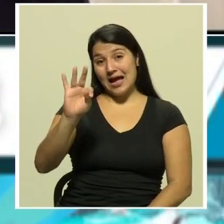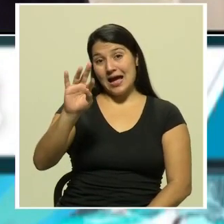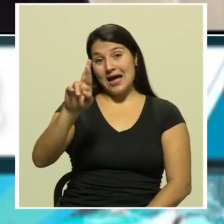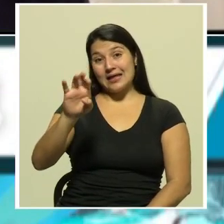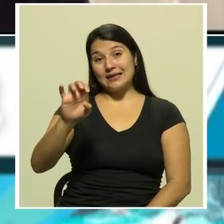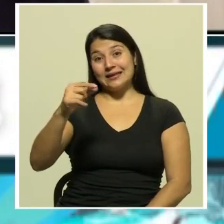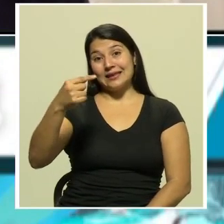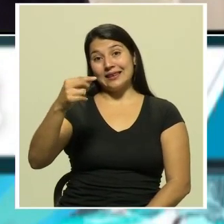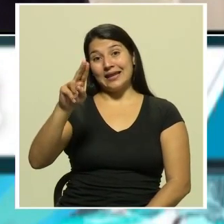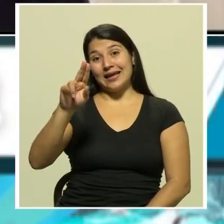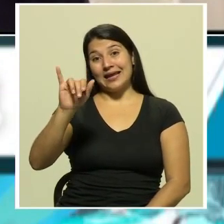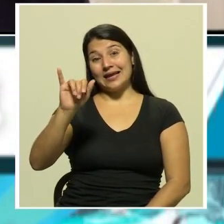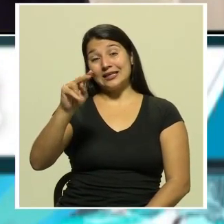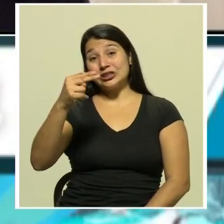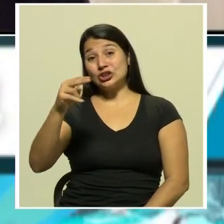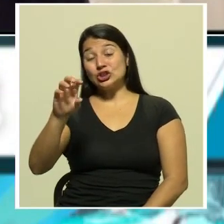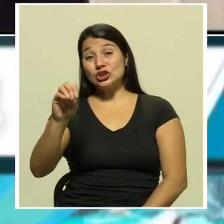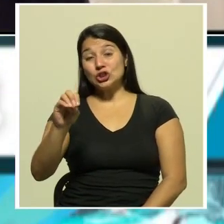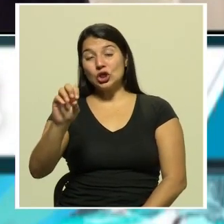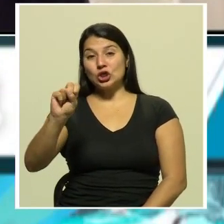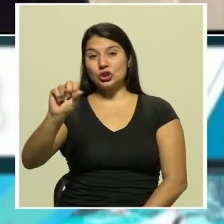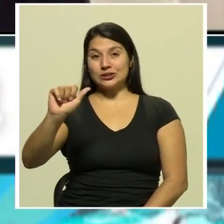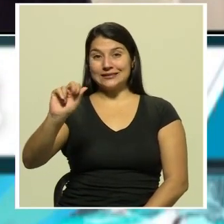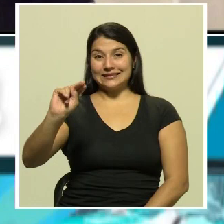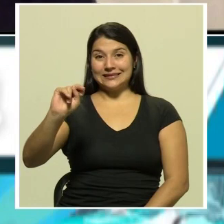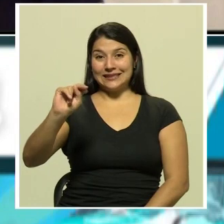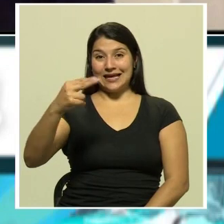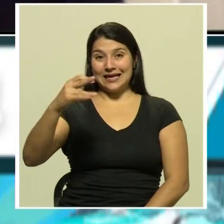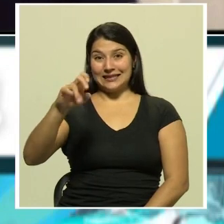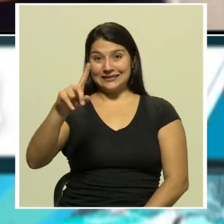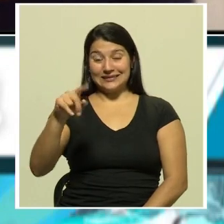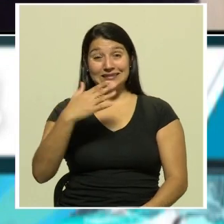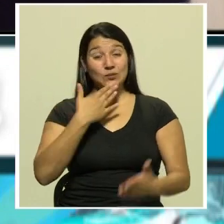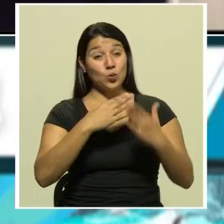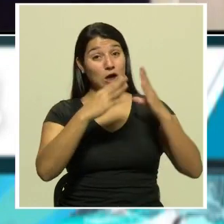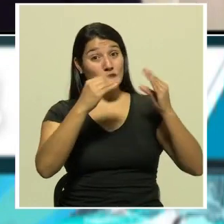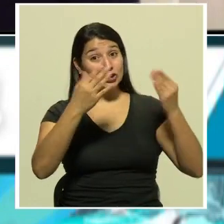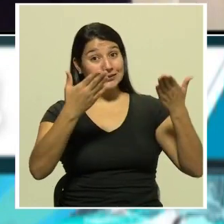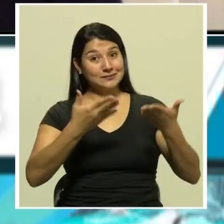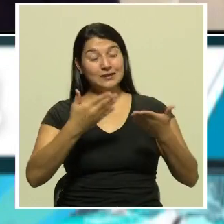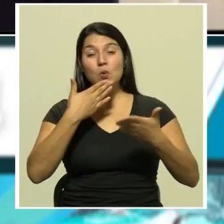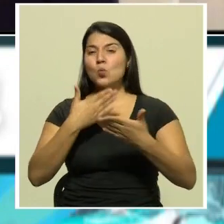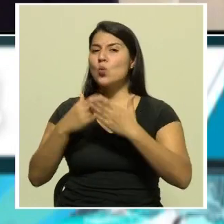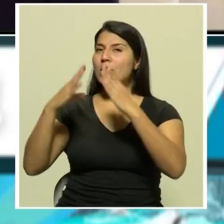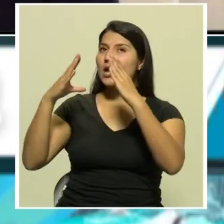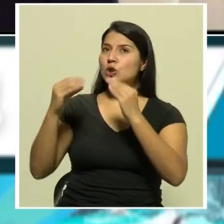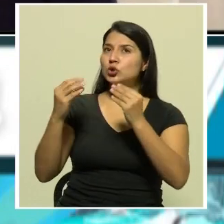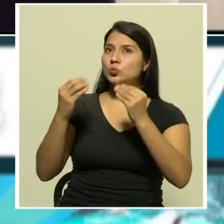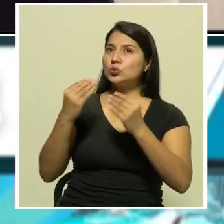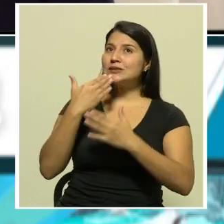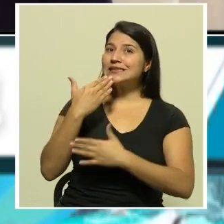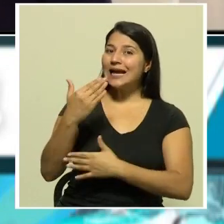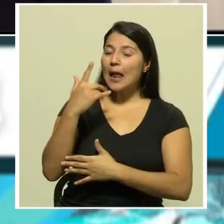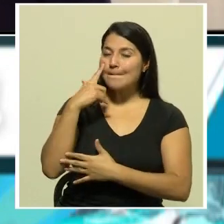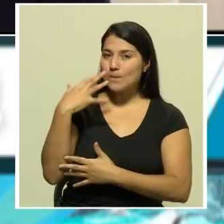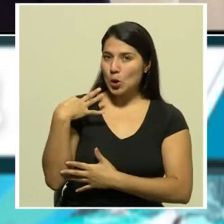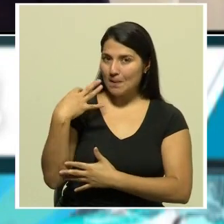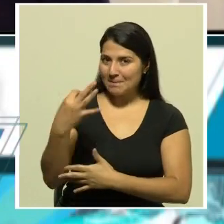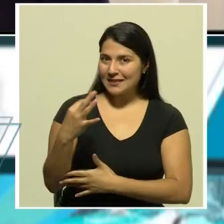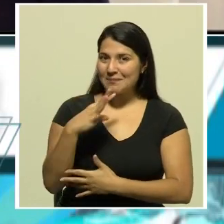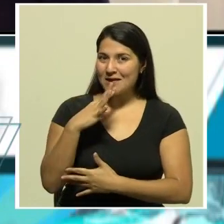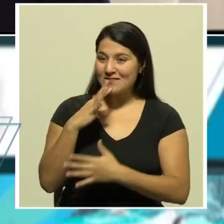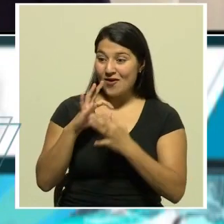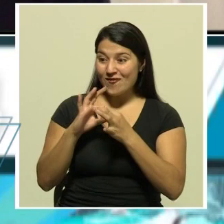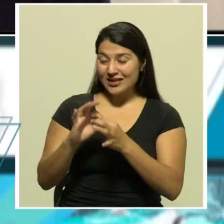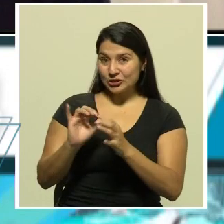bienvenida al set de Costa Rica Noticias, Ilka. Buenas noches, Ernesto. Muchísimas gracias por invitarme a conversar un poco sobre estos